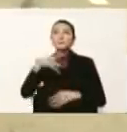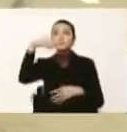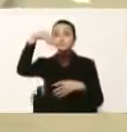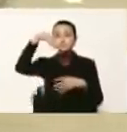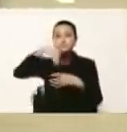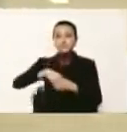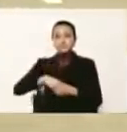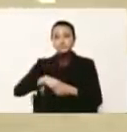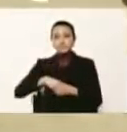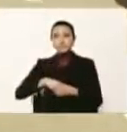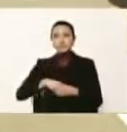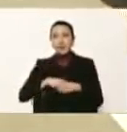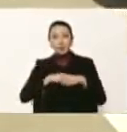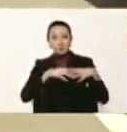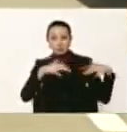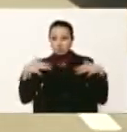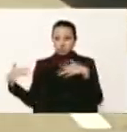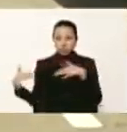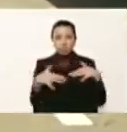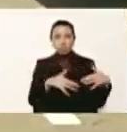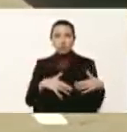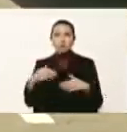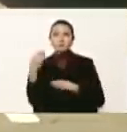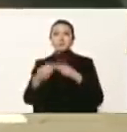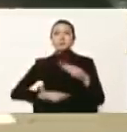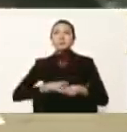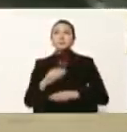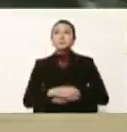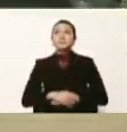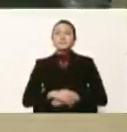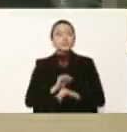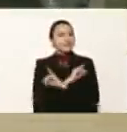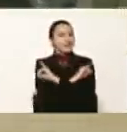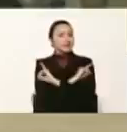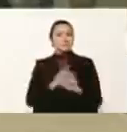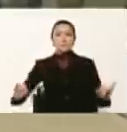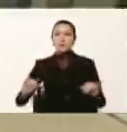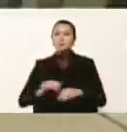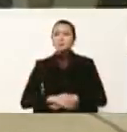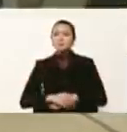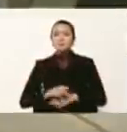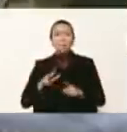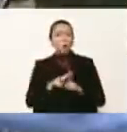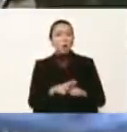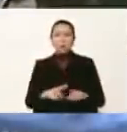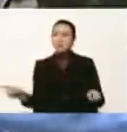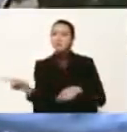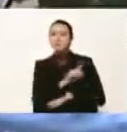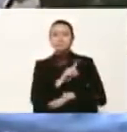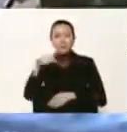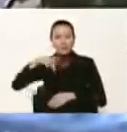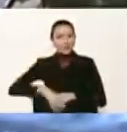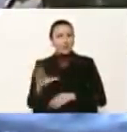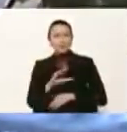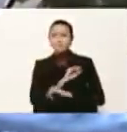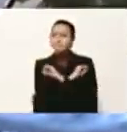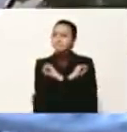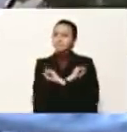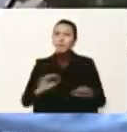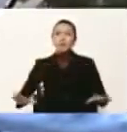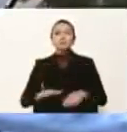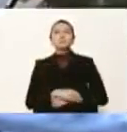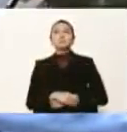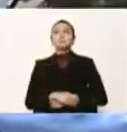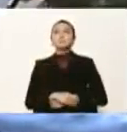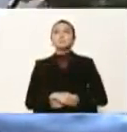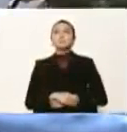armados causando zozobra y terror en la población. Se acabó. No más violencia en nuestra Caracas. Nosotros vamos a